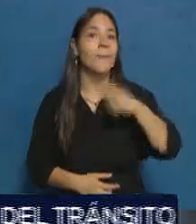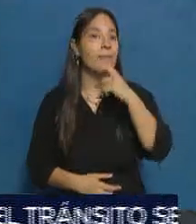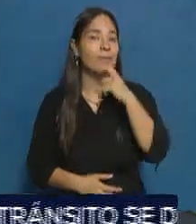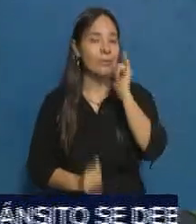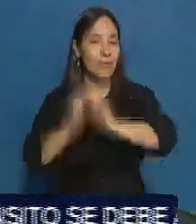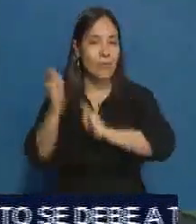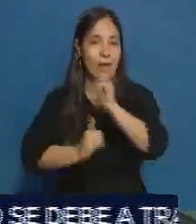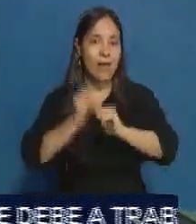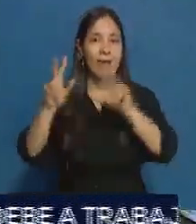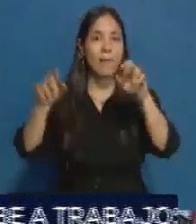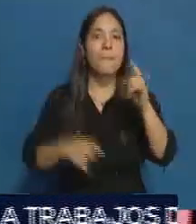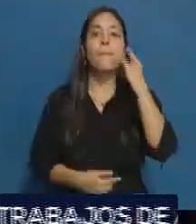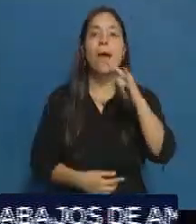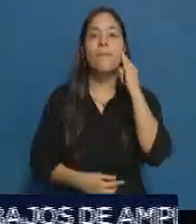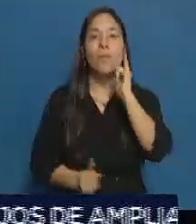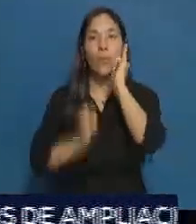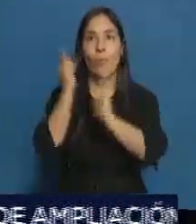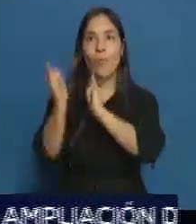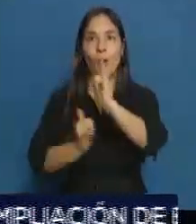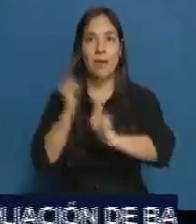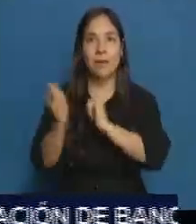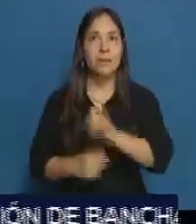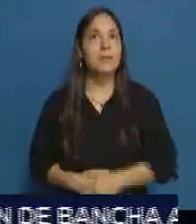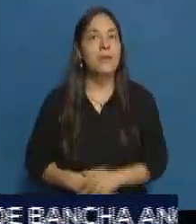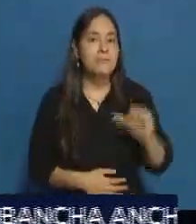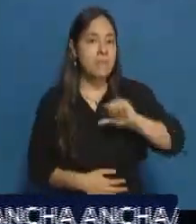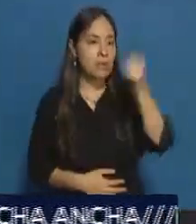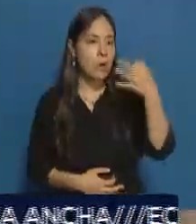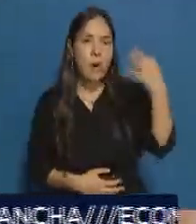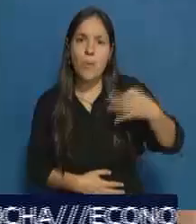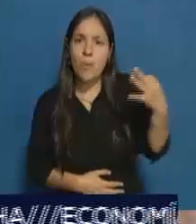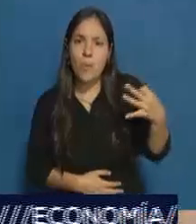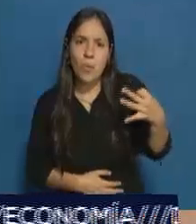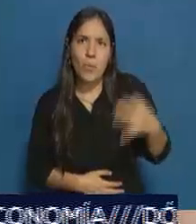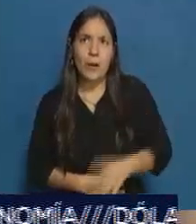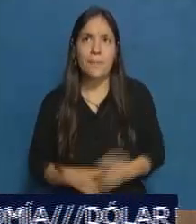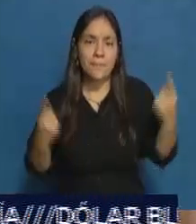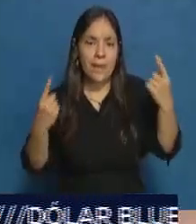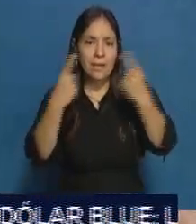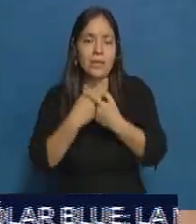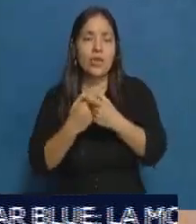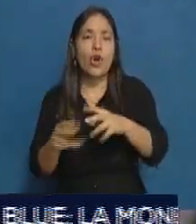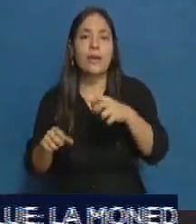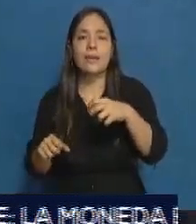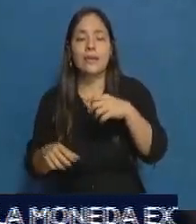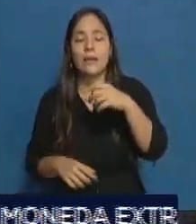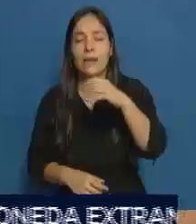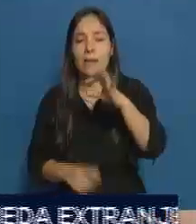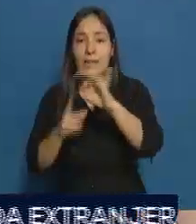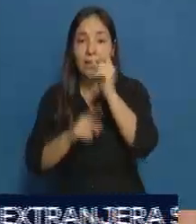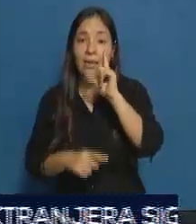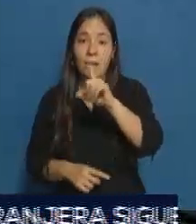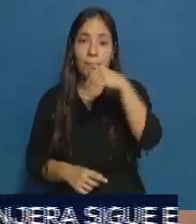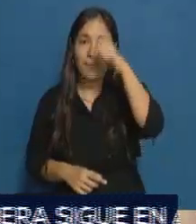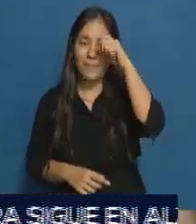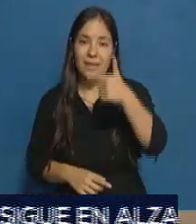Hablamos del Deportivo Maipú, señores, que viene de una gran victoria frente a Quilmes el último fin de semana. Esta mañana fuimos a la